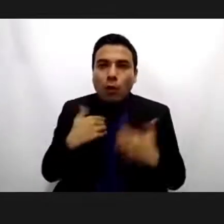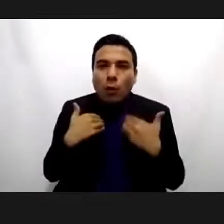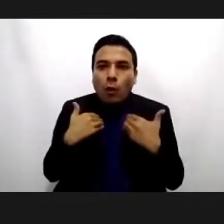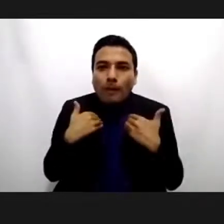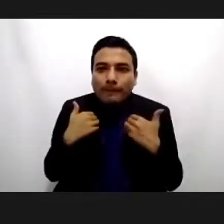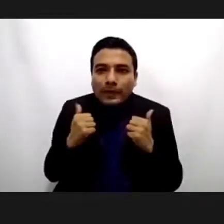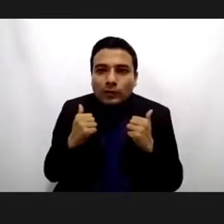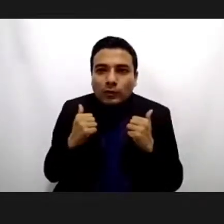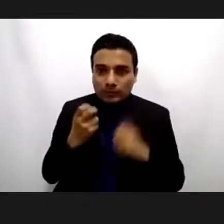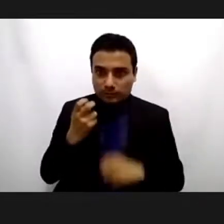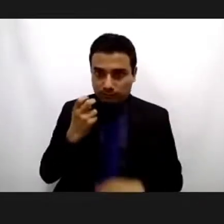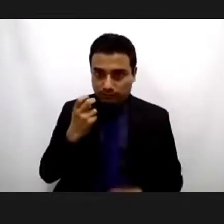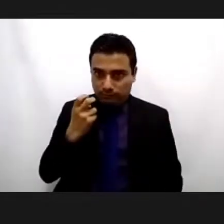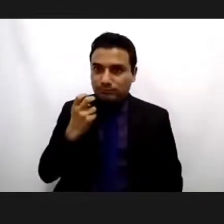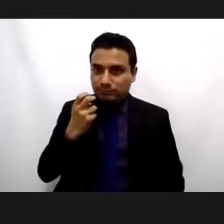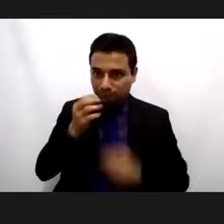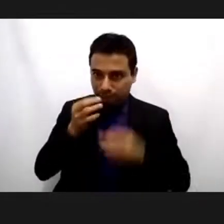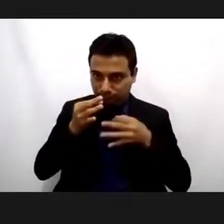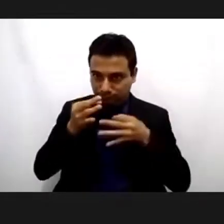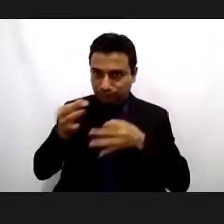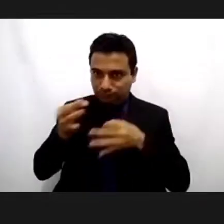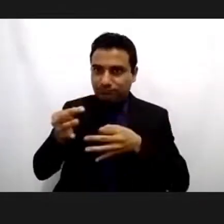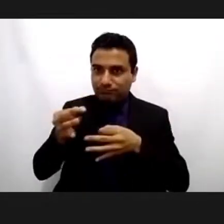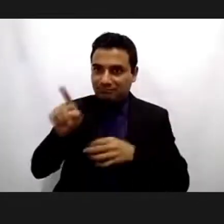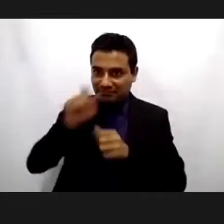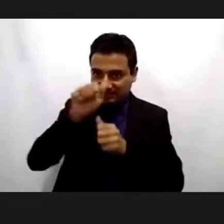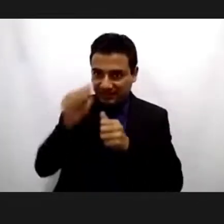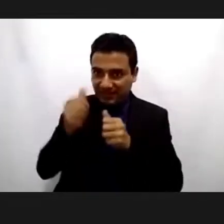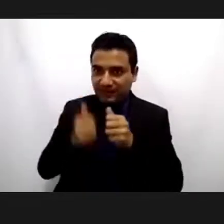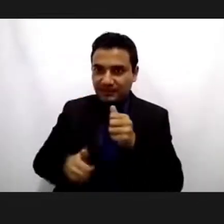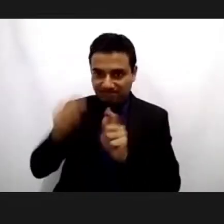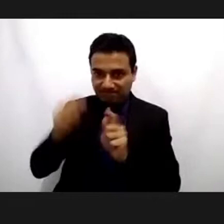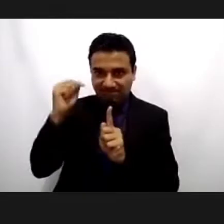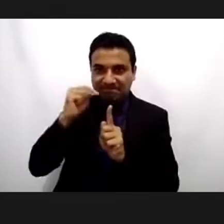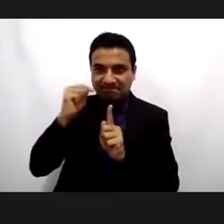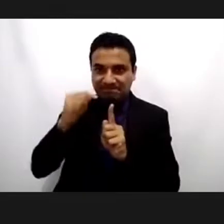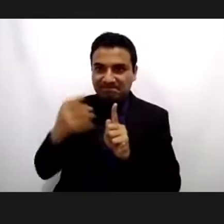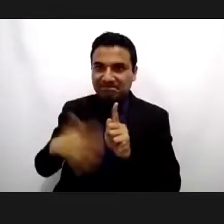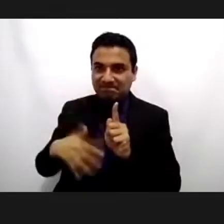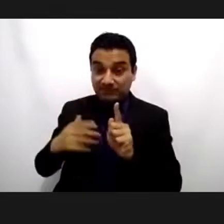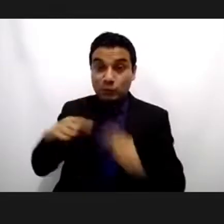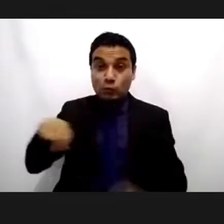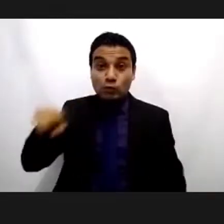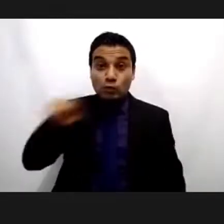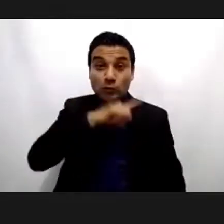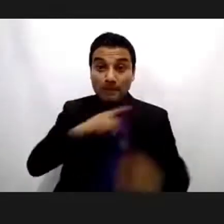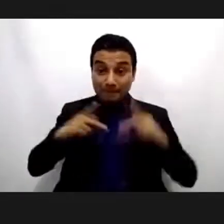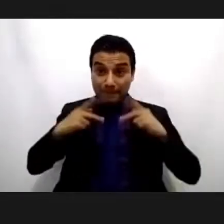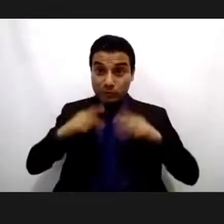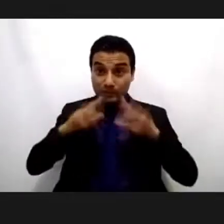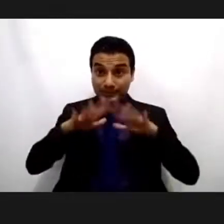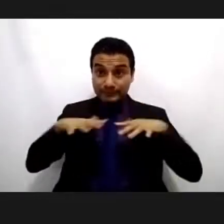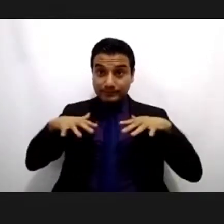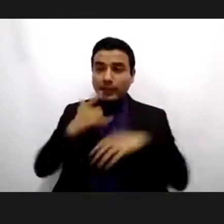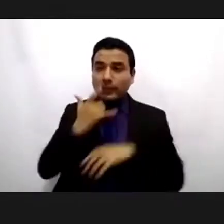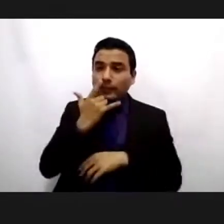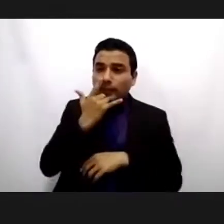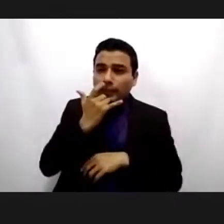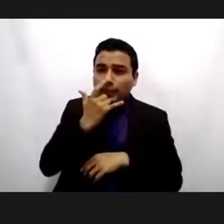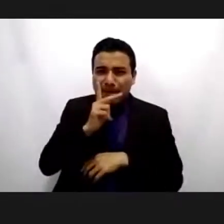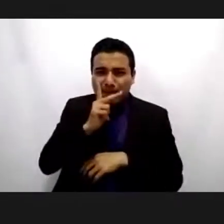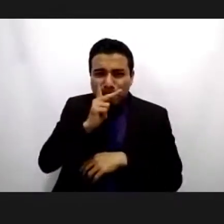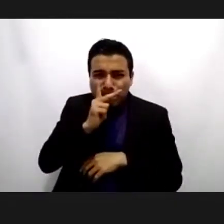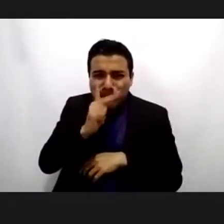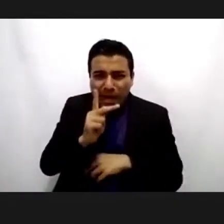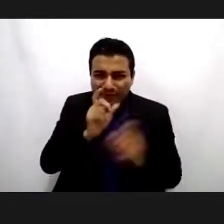es el fenómeno más atractivo que tiene el arte, que logres despreocuparte como espectador de entender cada